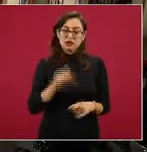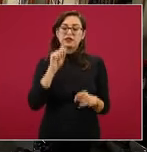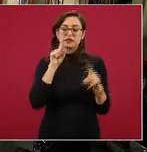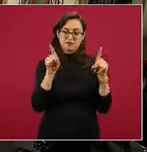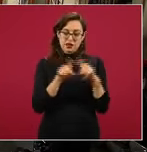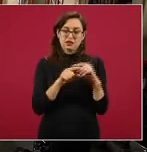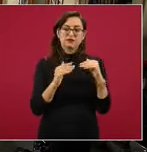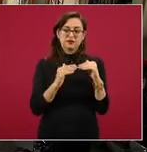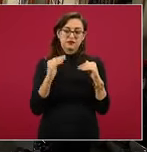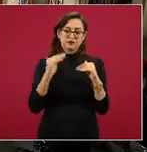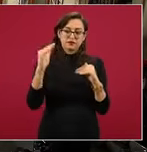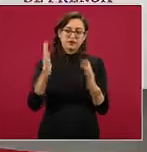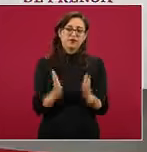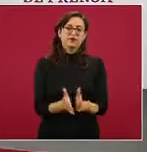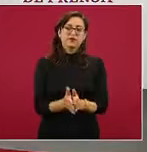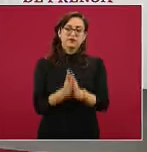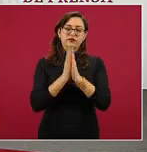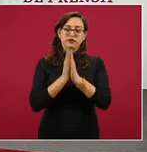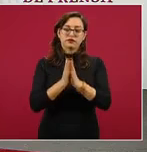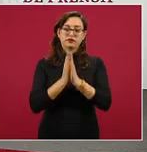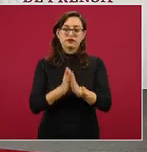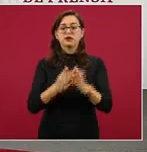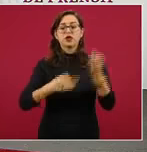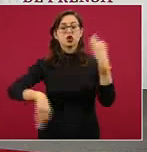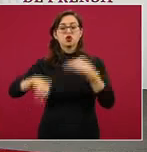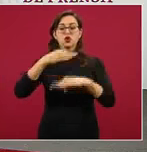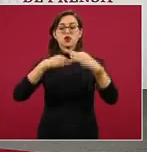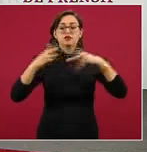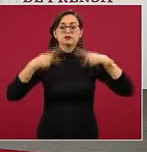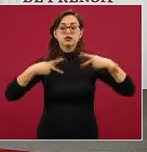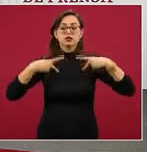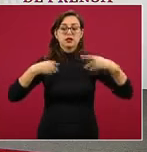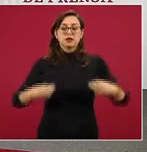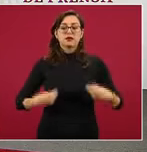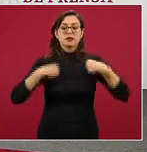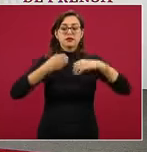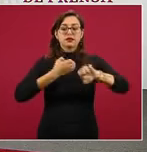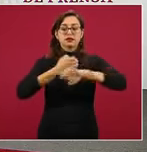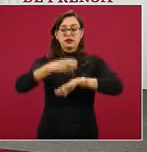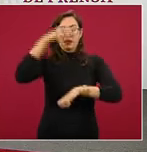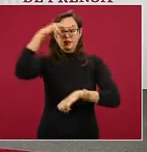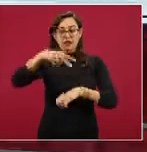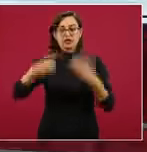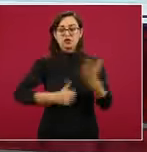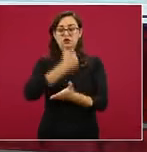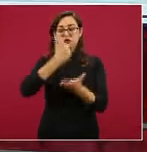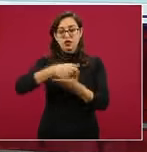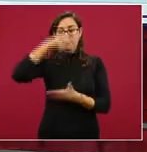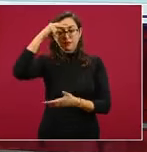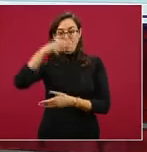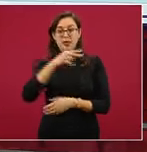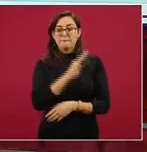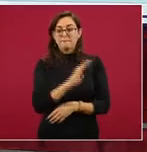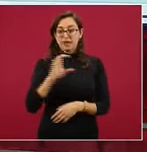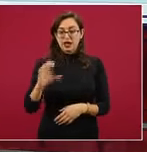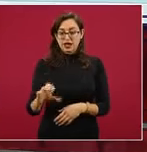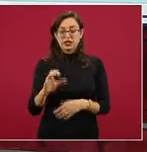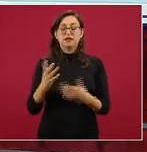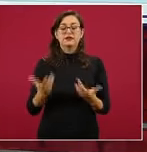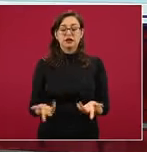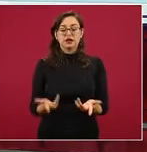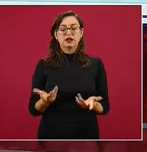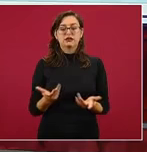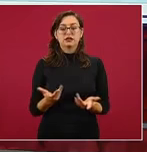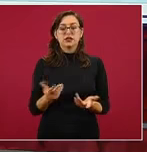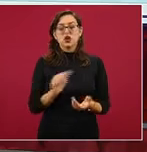México. Por favor, a todas las personas que viven en el Estado de México, en la Ciudad de México, en Baja California y en el resto de estados que ahorita